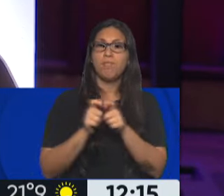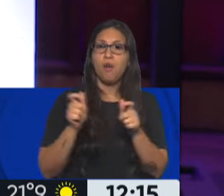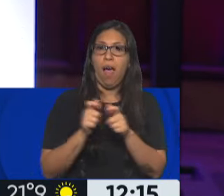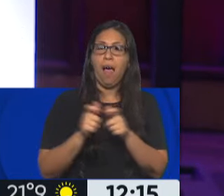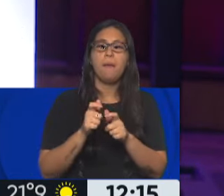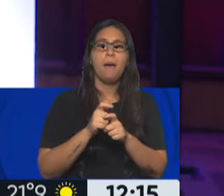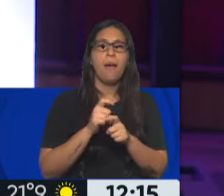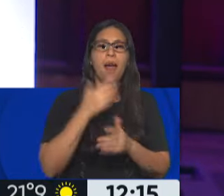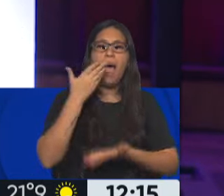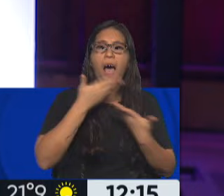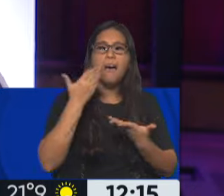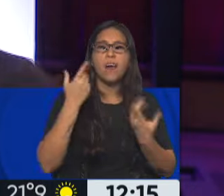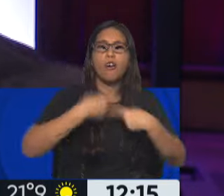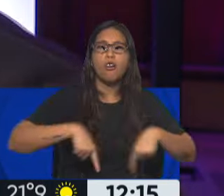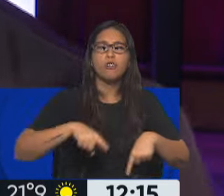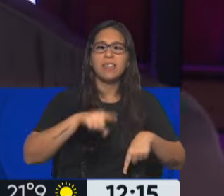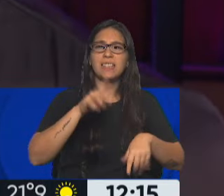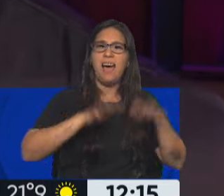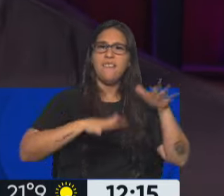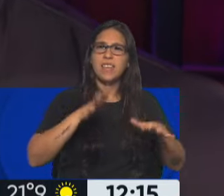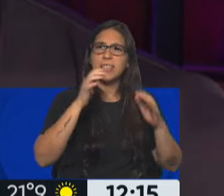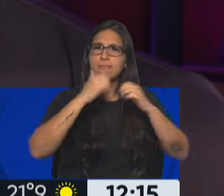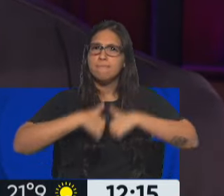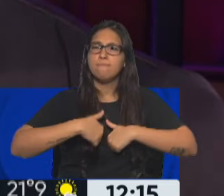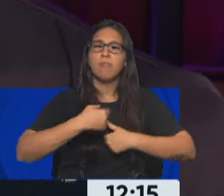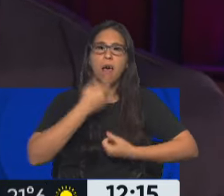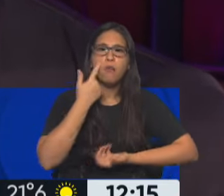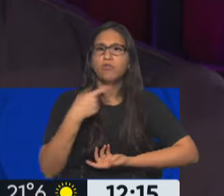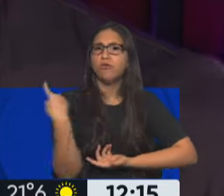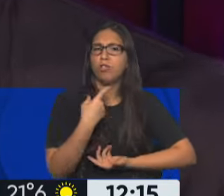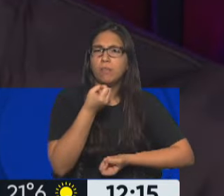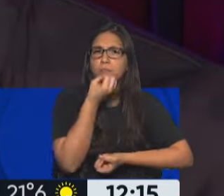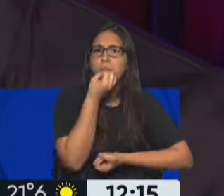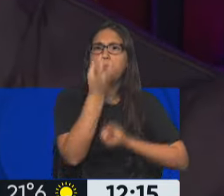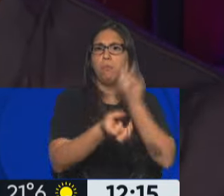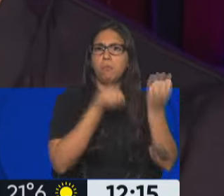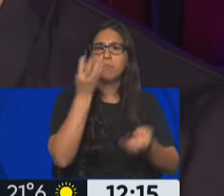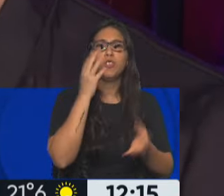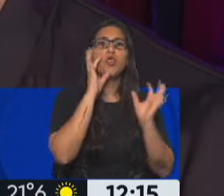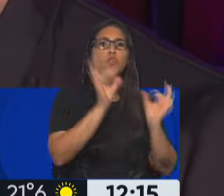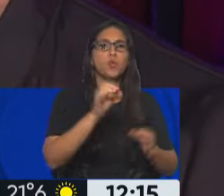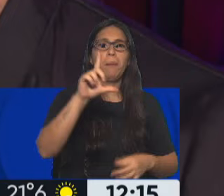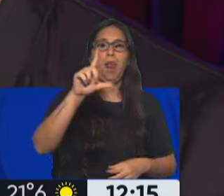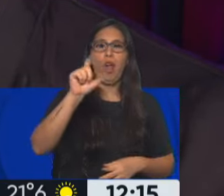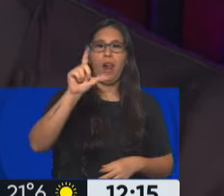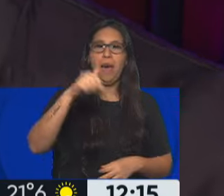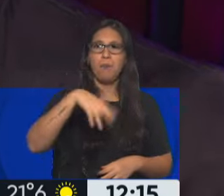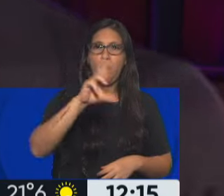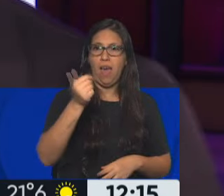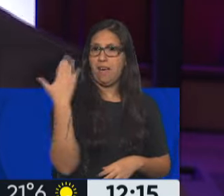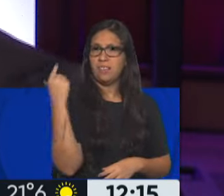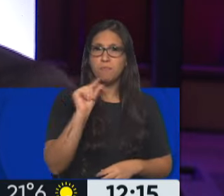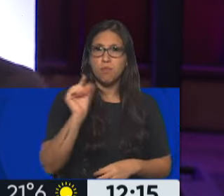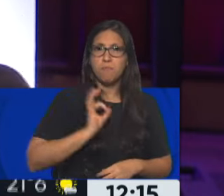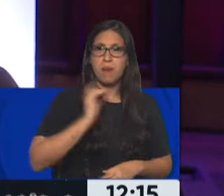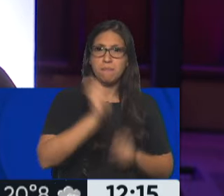iluminar zonas que suelen estar menos iluminadas, así que... Yo supe de la existencia de Lola Mora hace muy pocos años y me